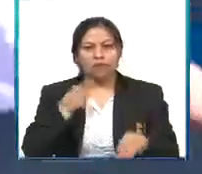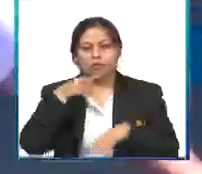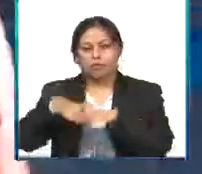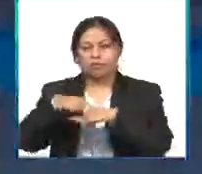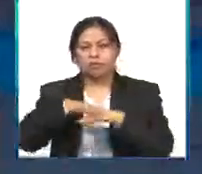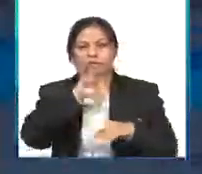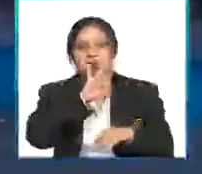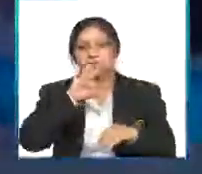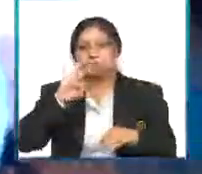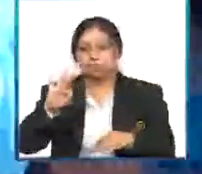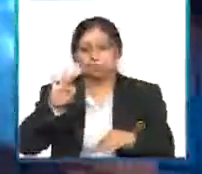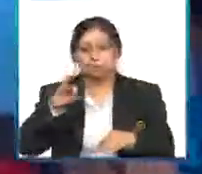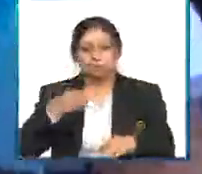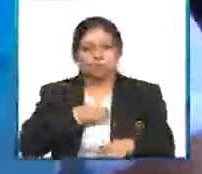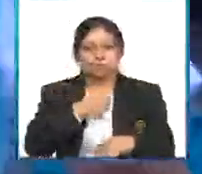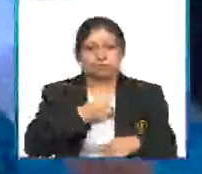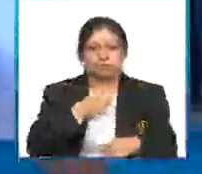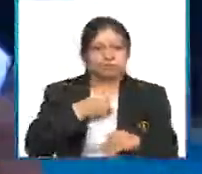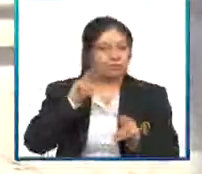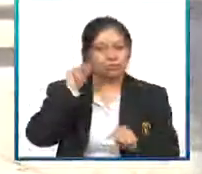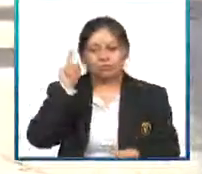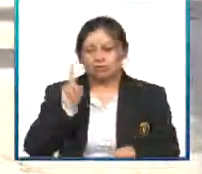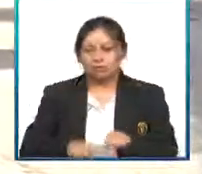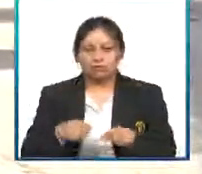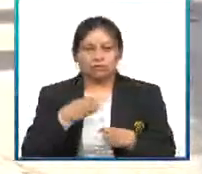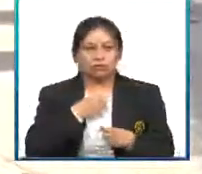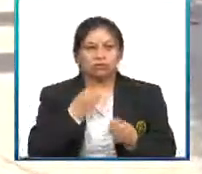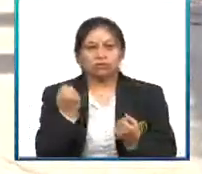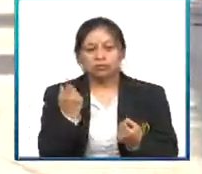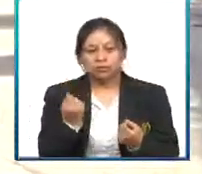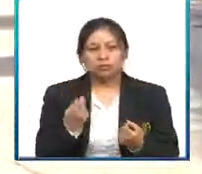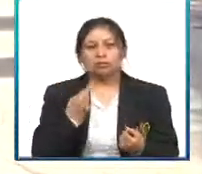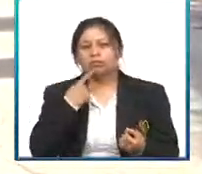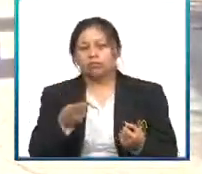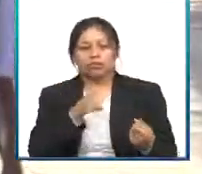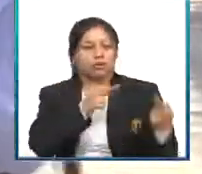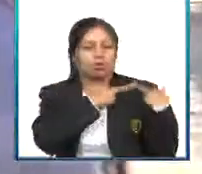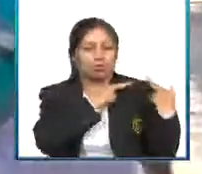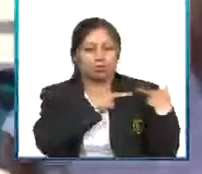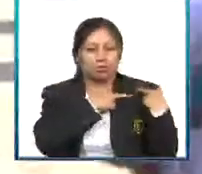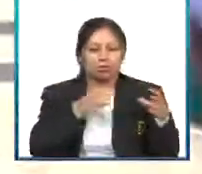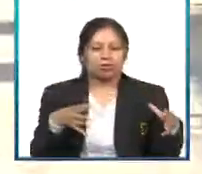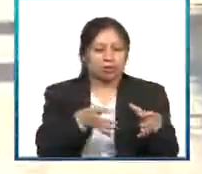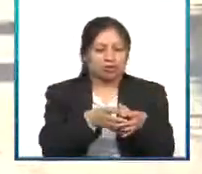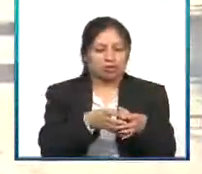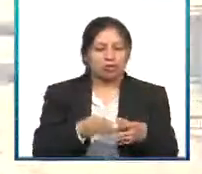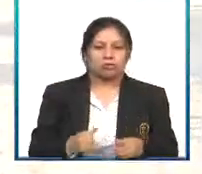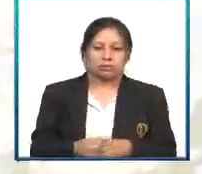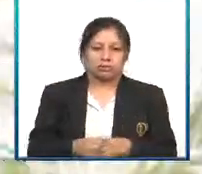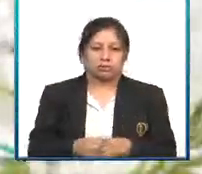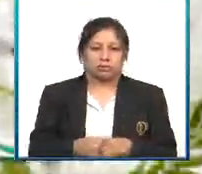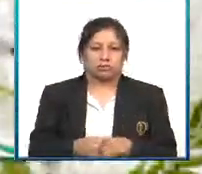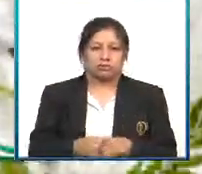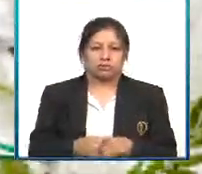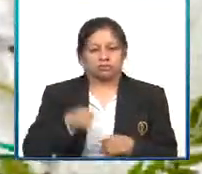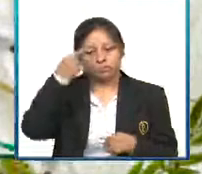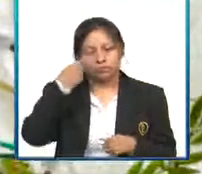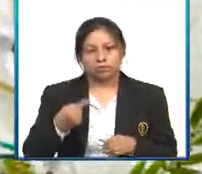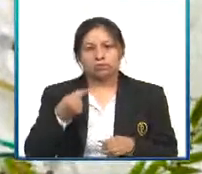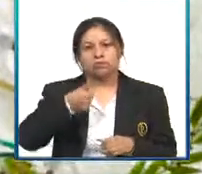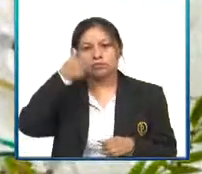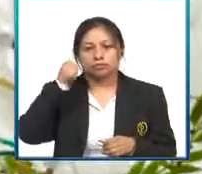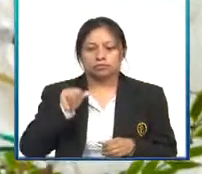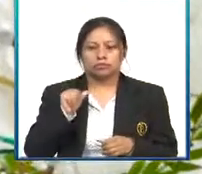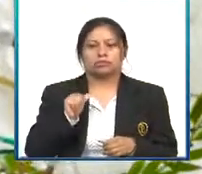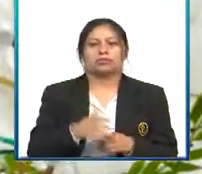contratar a 33 maestros para las áreas que no cuentan con maestros, pese a que no es obligación de la comuna. El día de